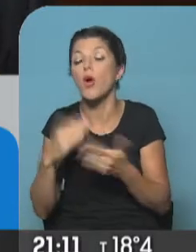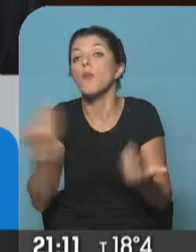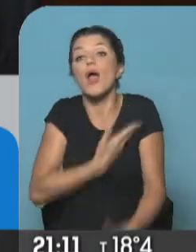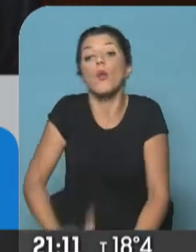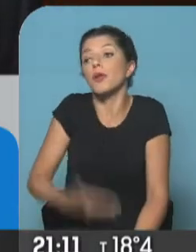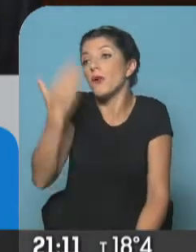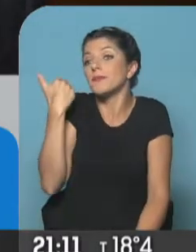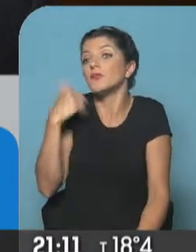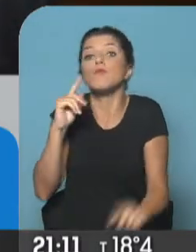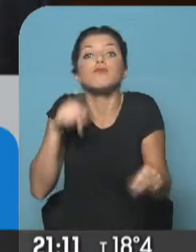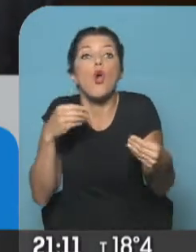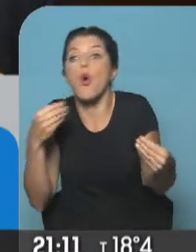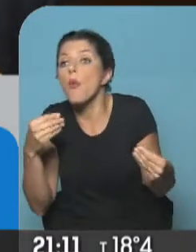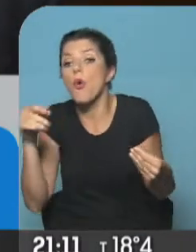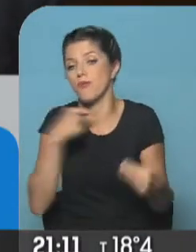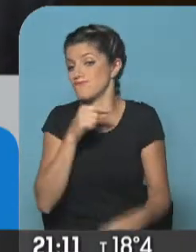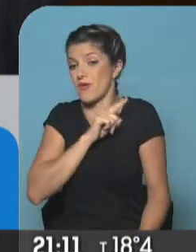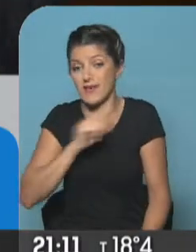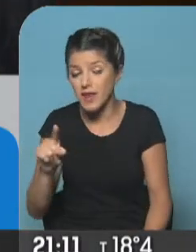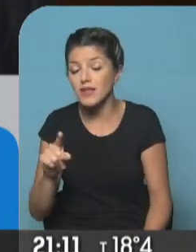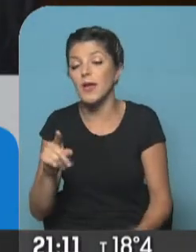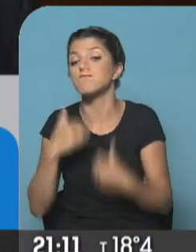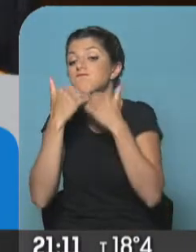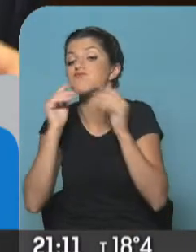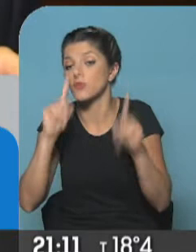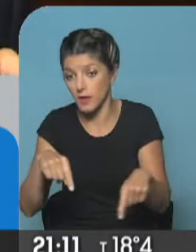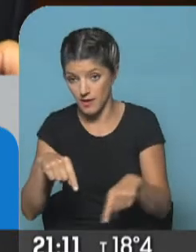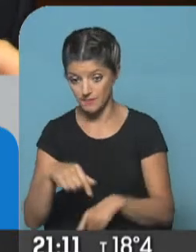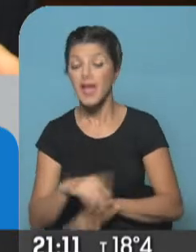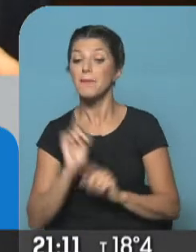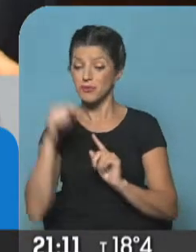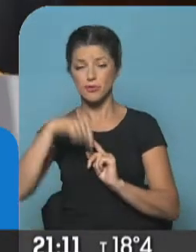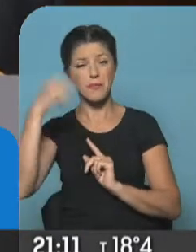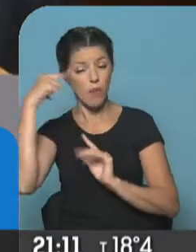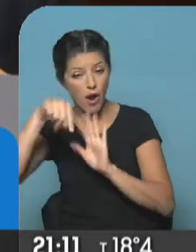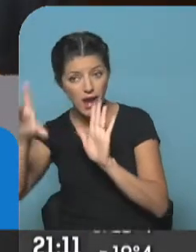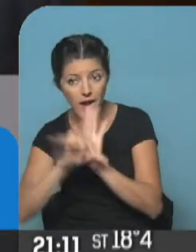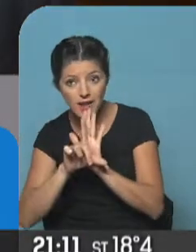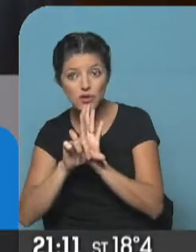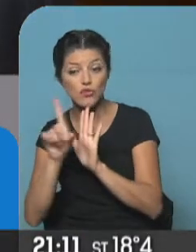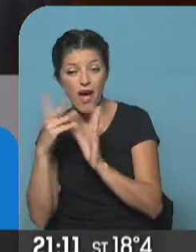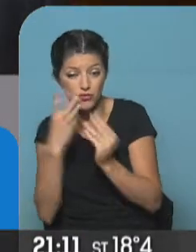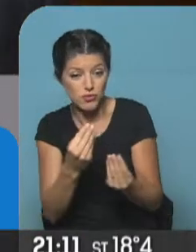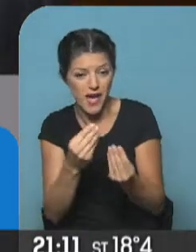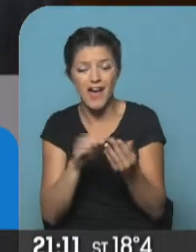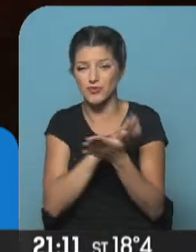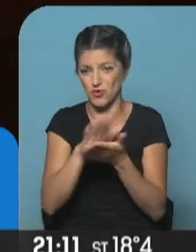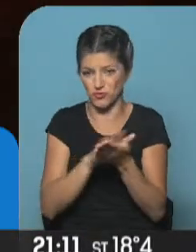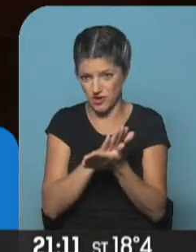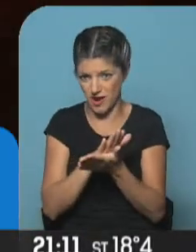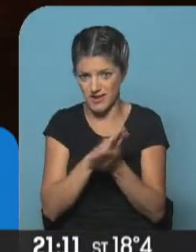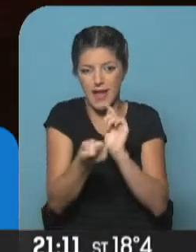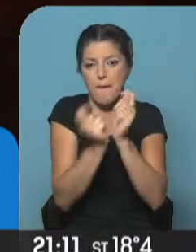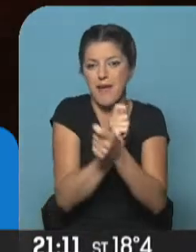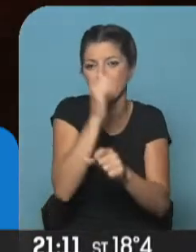o no quisieron resolver esta situación, y las leyes que están vigentes hoy tampoco sirven para resolverlo. Por lo tanto, ese es uno de los puntos